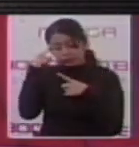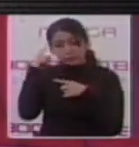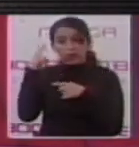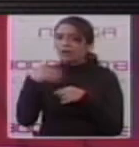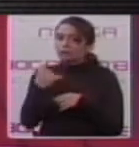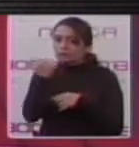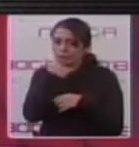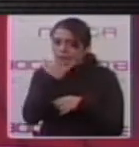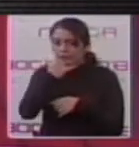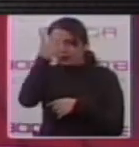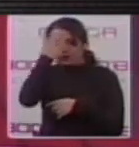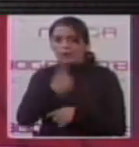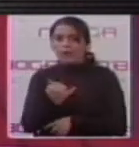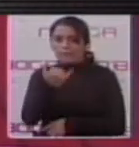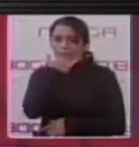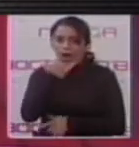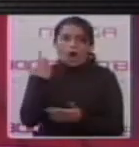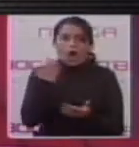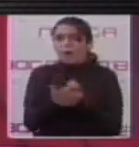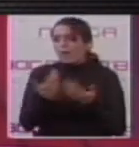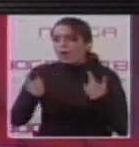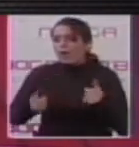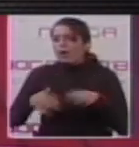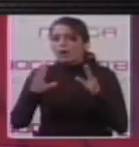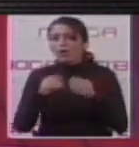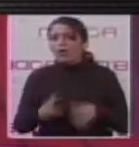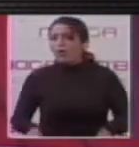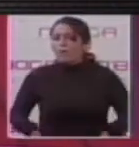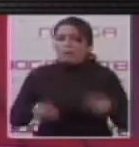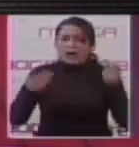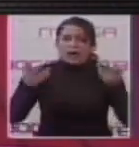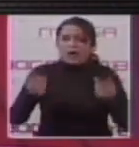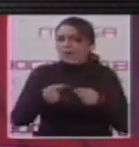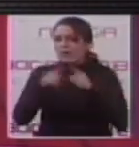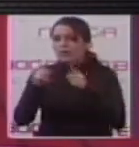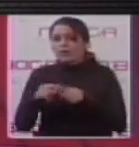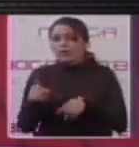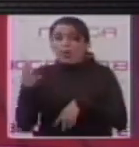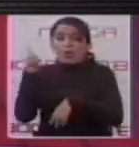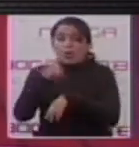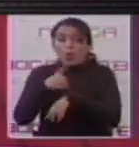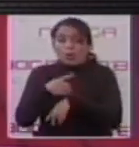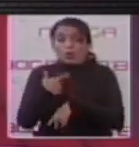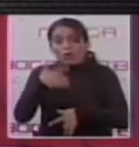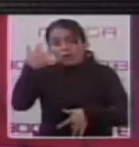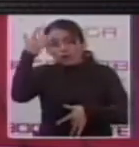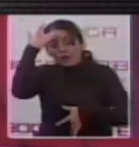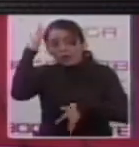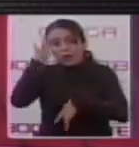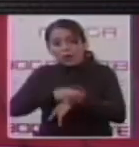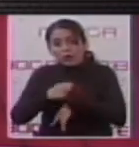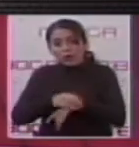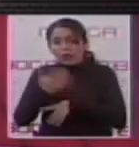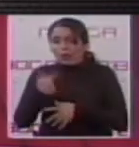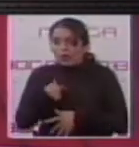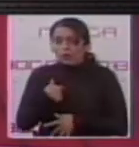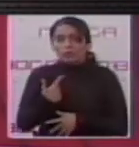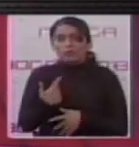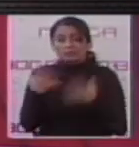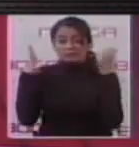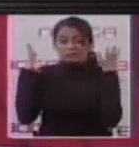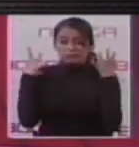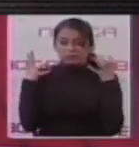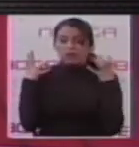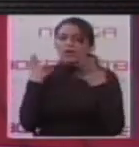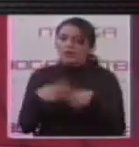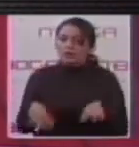reflejan en las compras innecesarias, en gastos extraordinarios y también en gastos médicos. El fruto de nuestro trabajo debe ser palpable, no